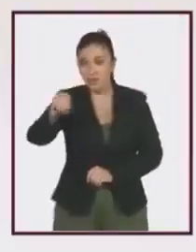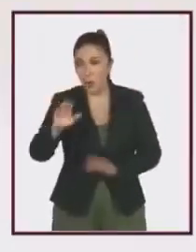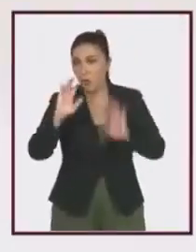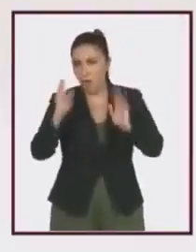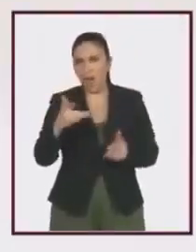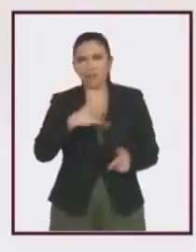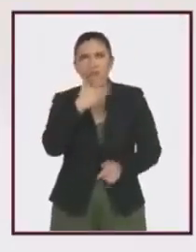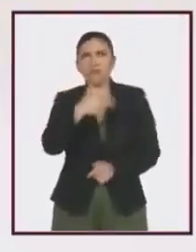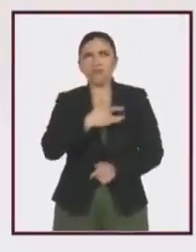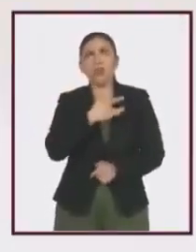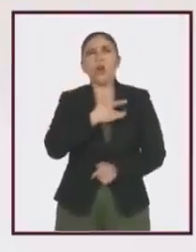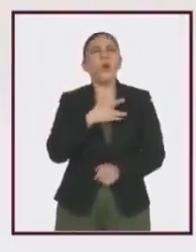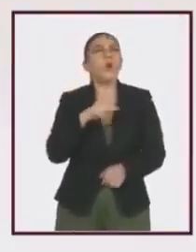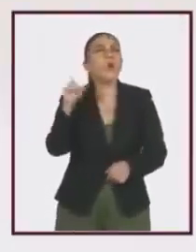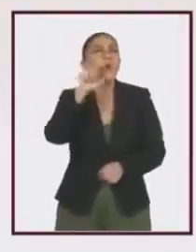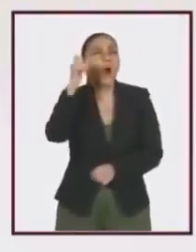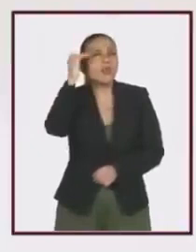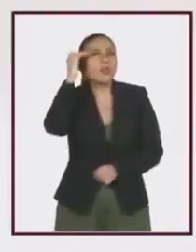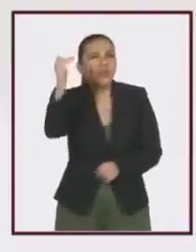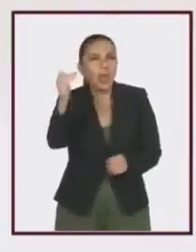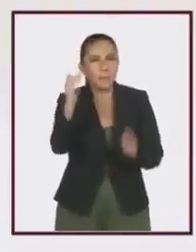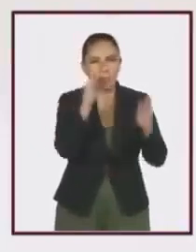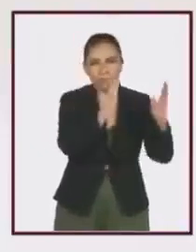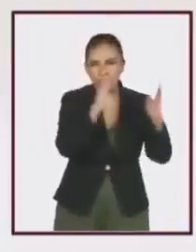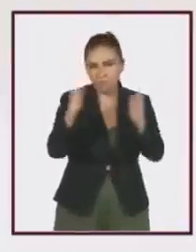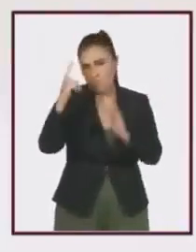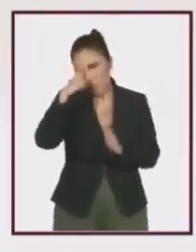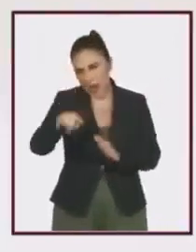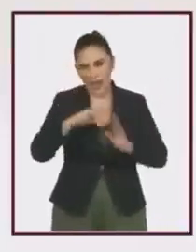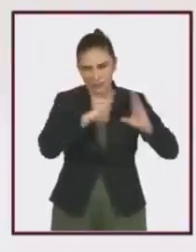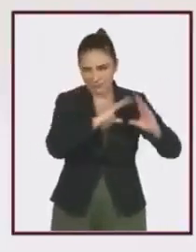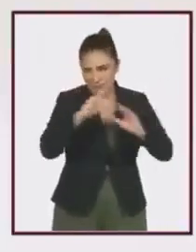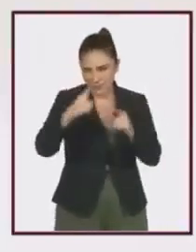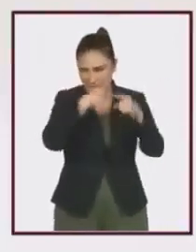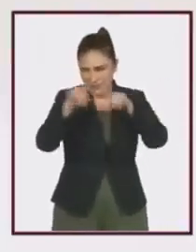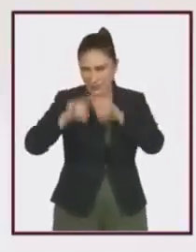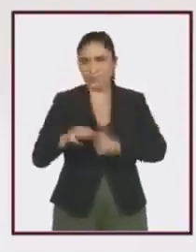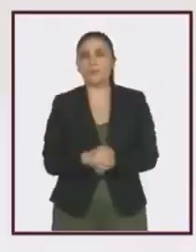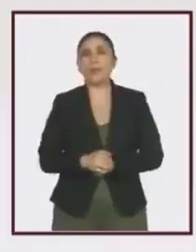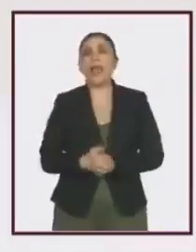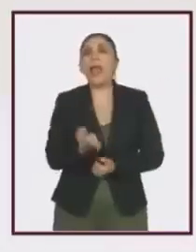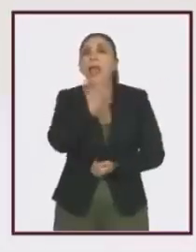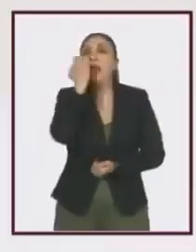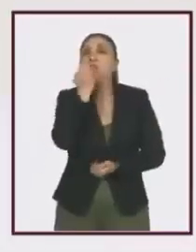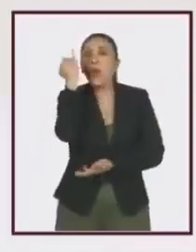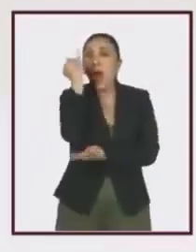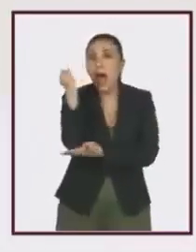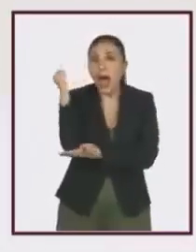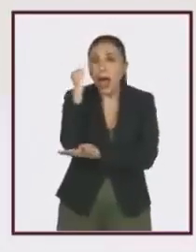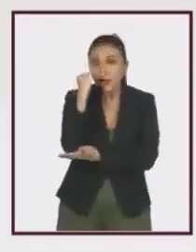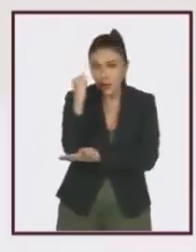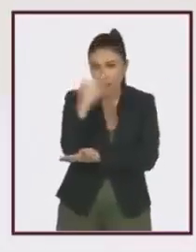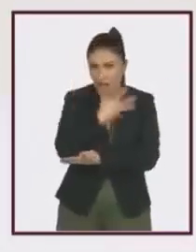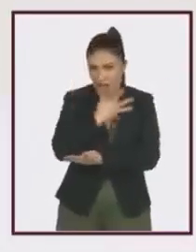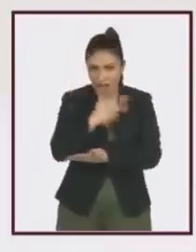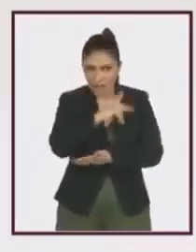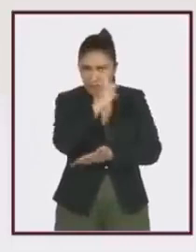temporalidad de los contenidos. ¿En preescolar se plantean los procesos de desarrollo para los 3